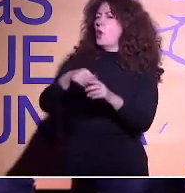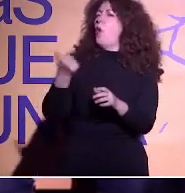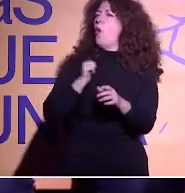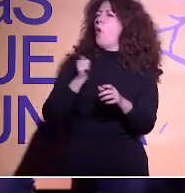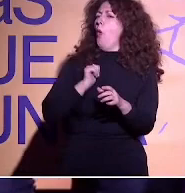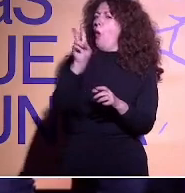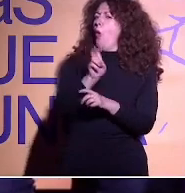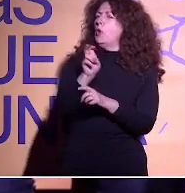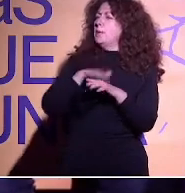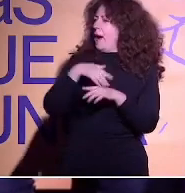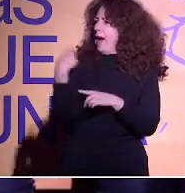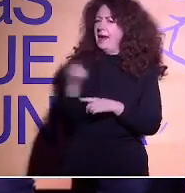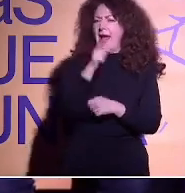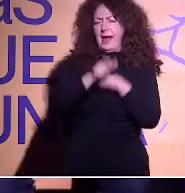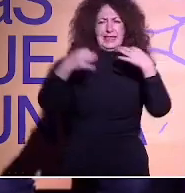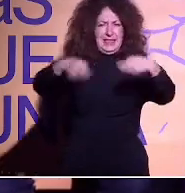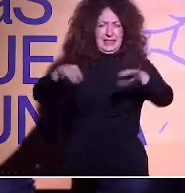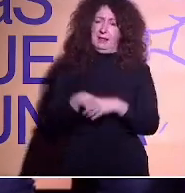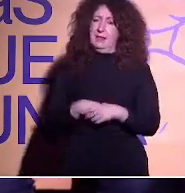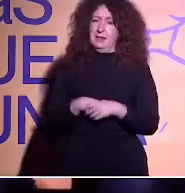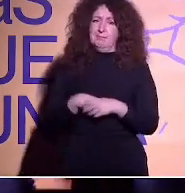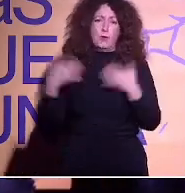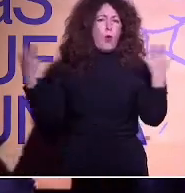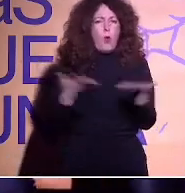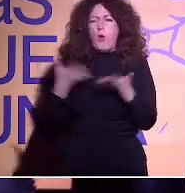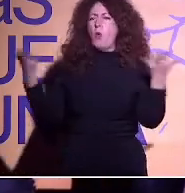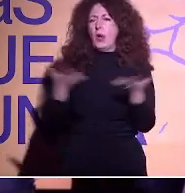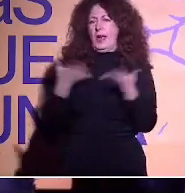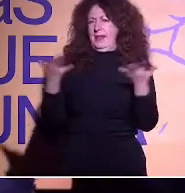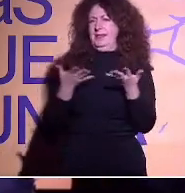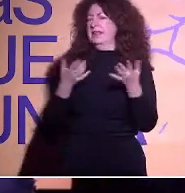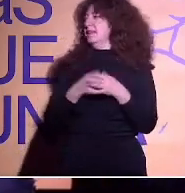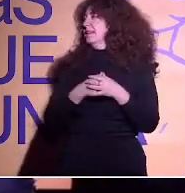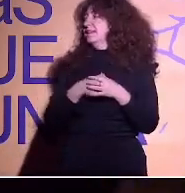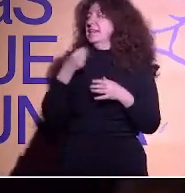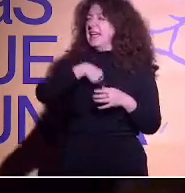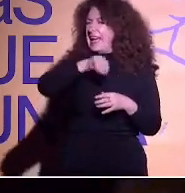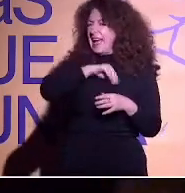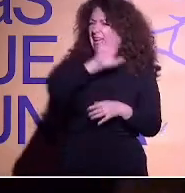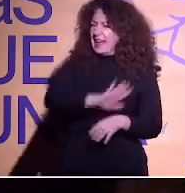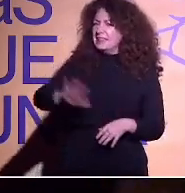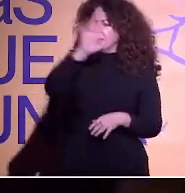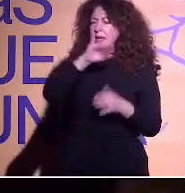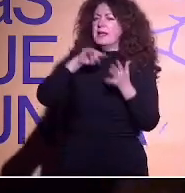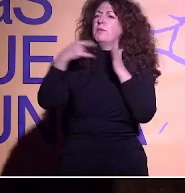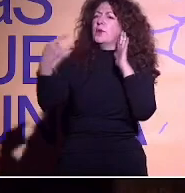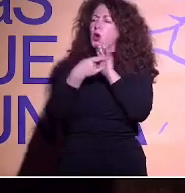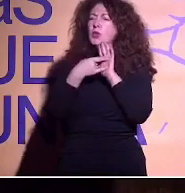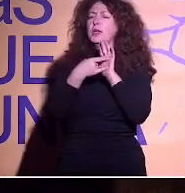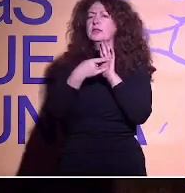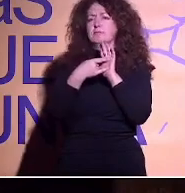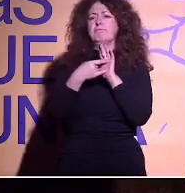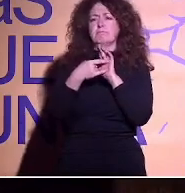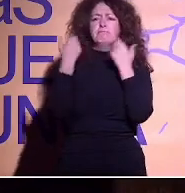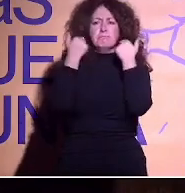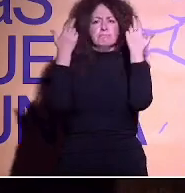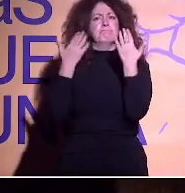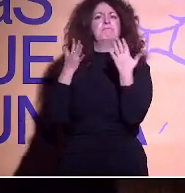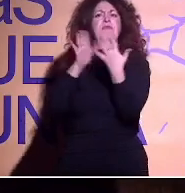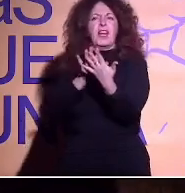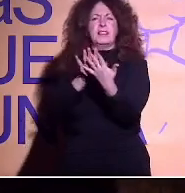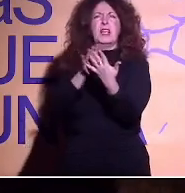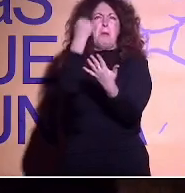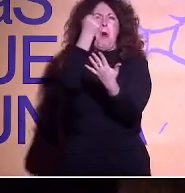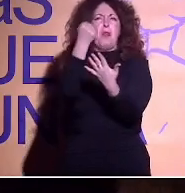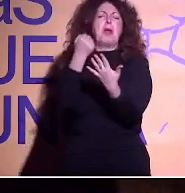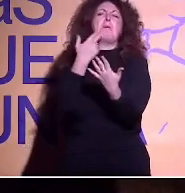gente sencilla es urgente que haya en España un proyecto político que mire de frente y sin miedo